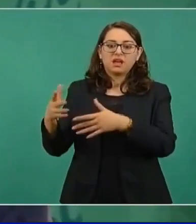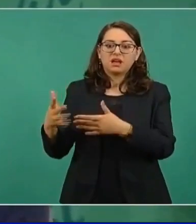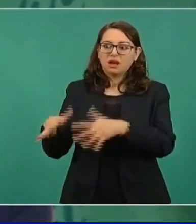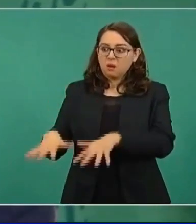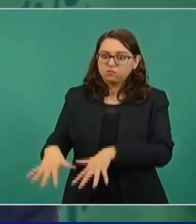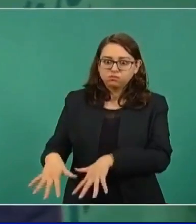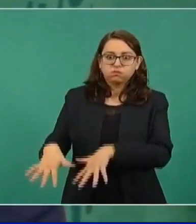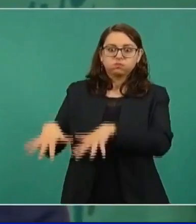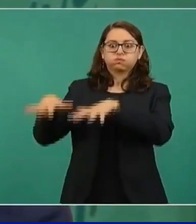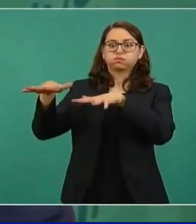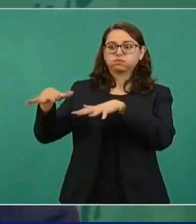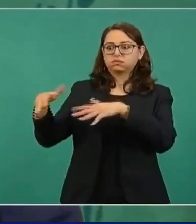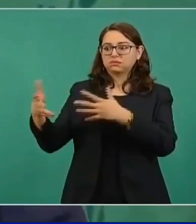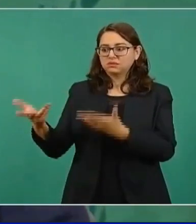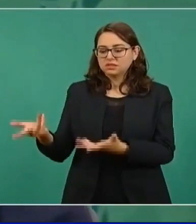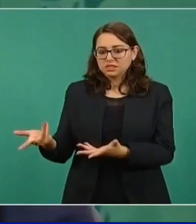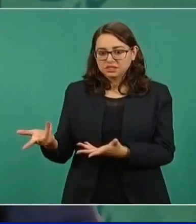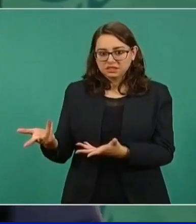Entonces,